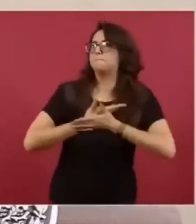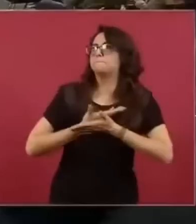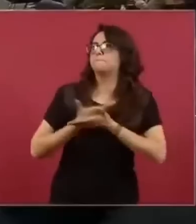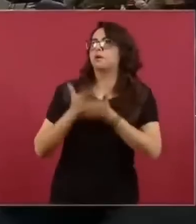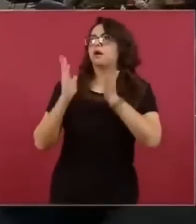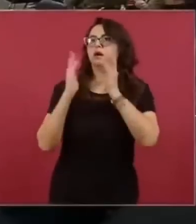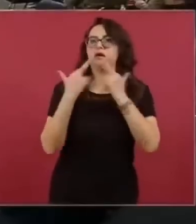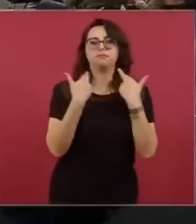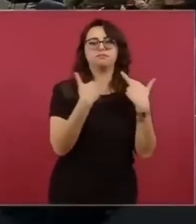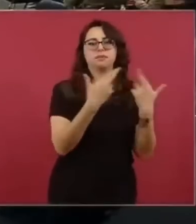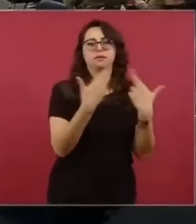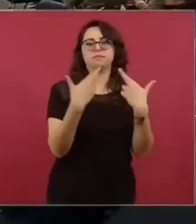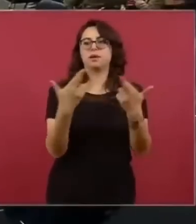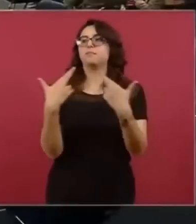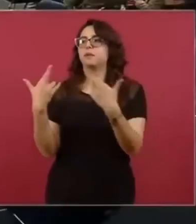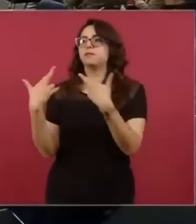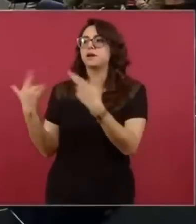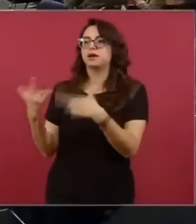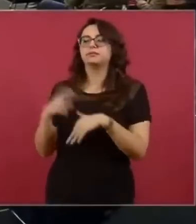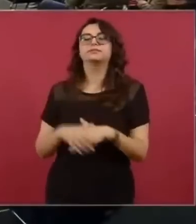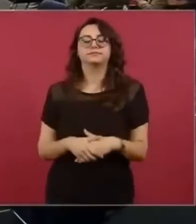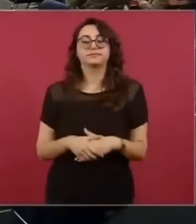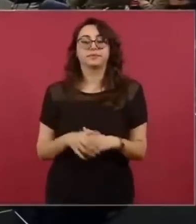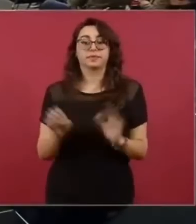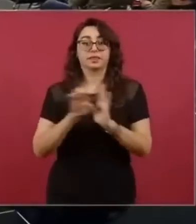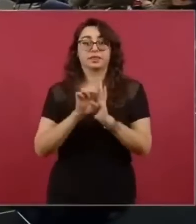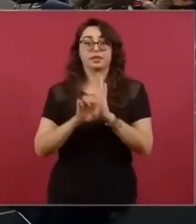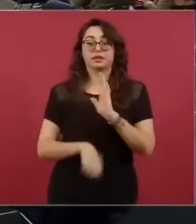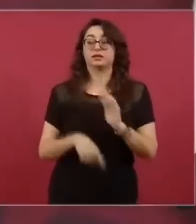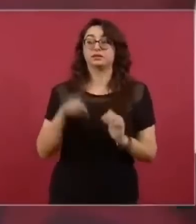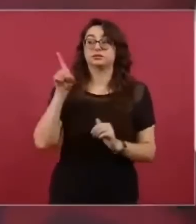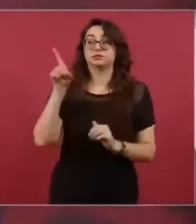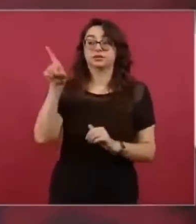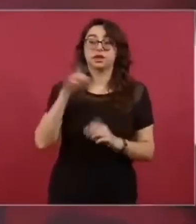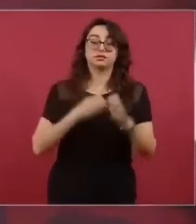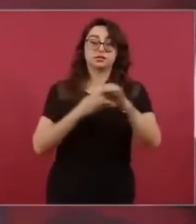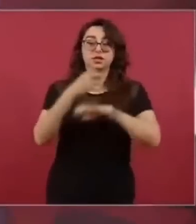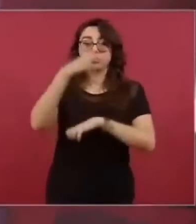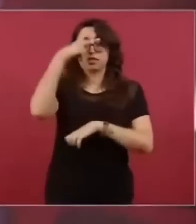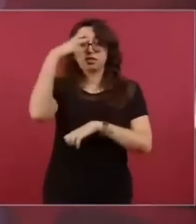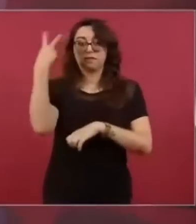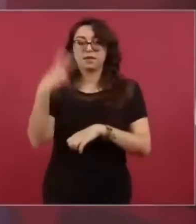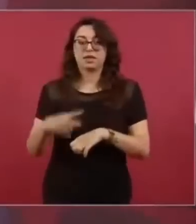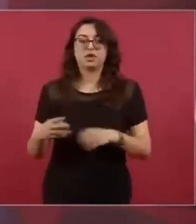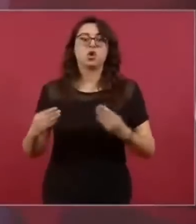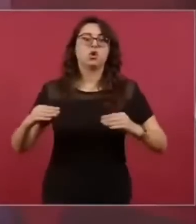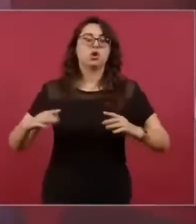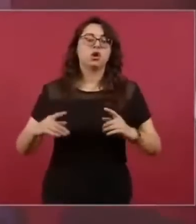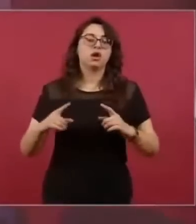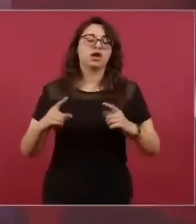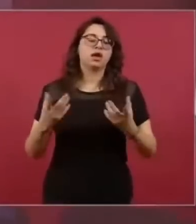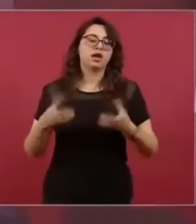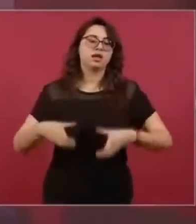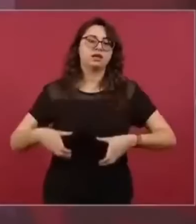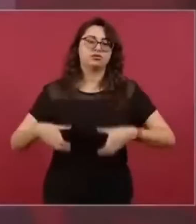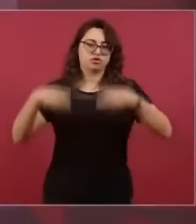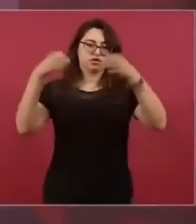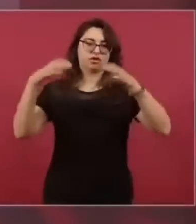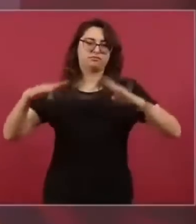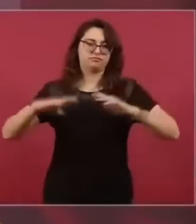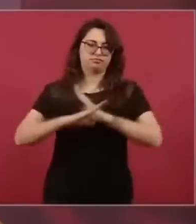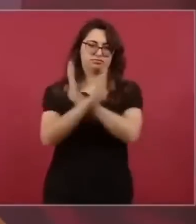mandó hacer relojes especiales de $1,000,000 cada